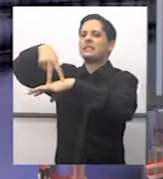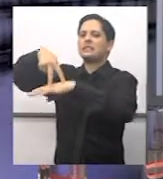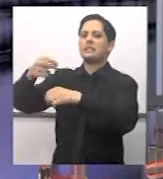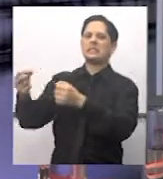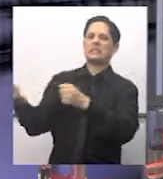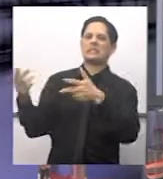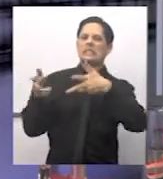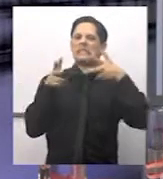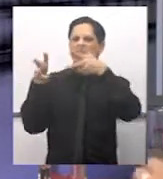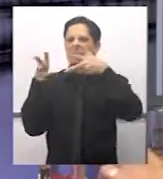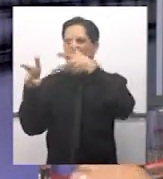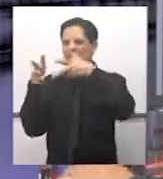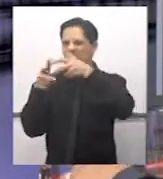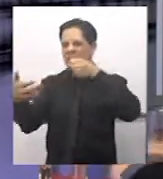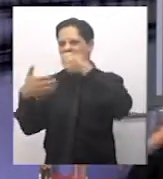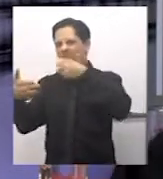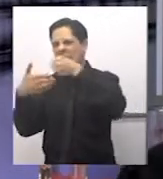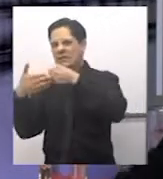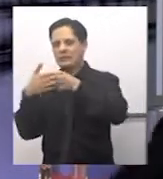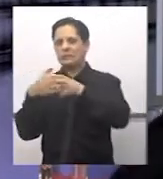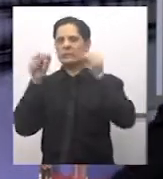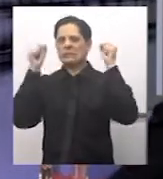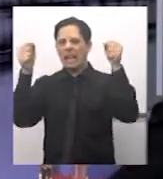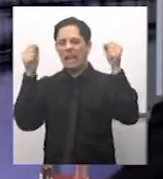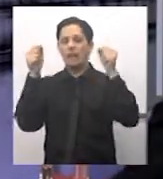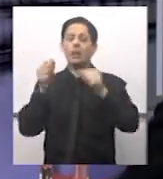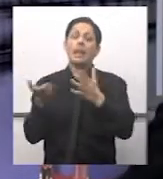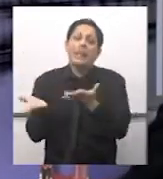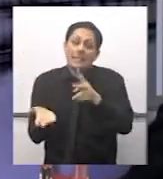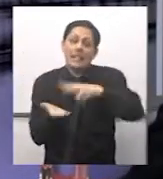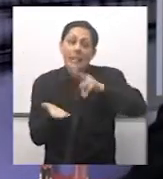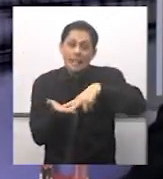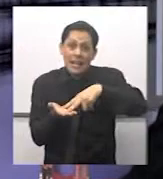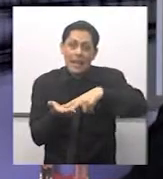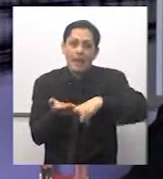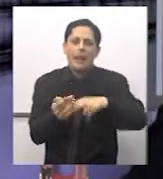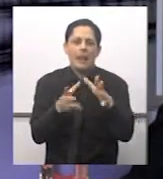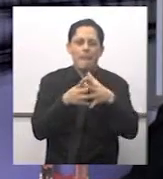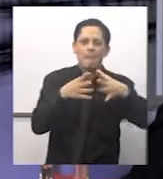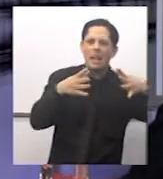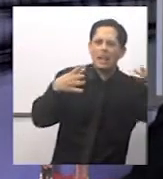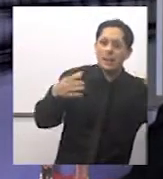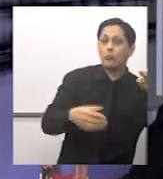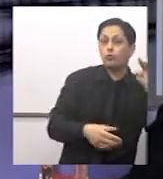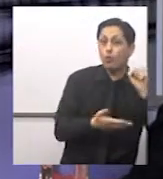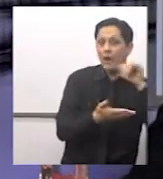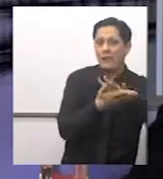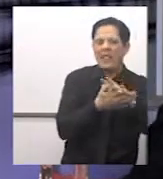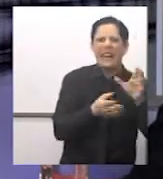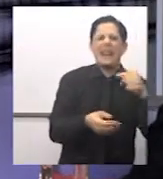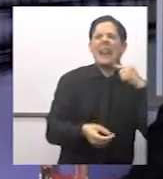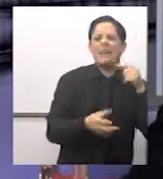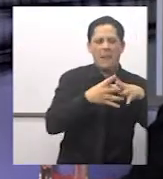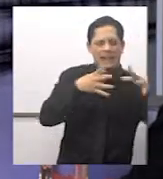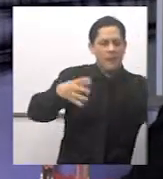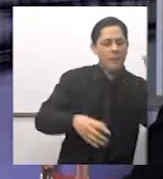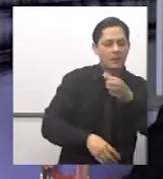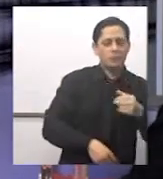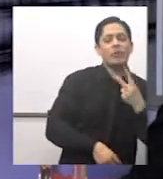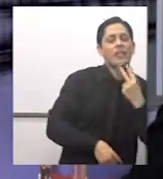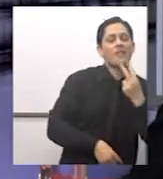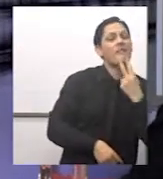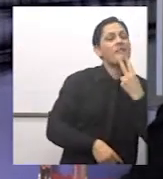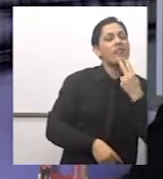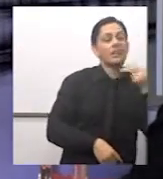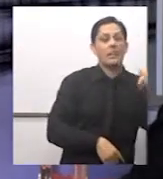Y esa es la realidad de Quintero Puchuncaví. La inmensa mayoría de los habitantes de Quintero Puchuncaví, lo puedo decir con propiedad,